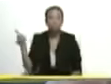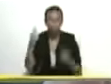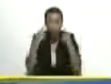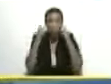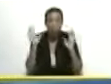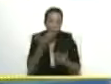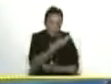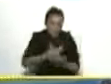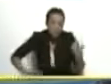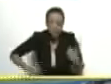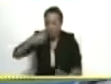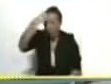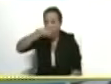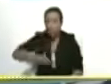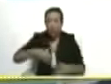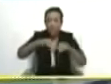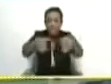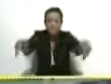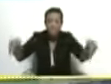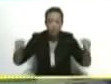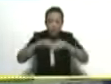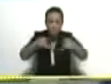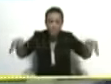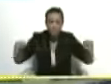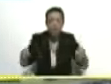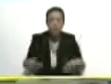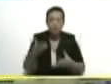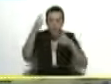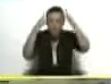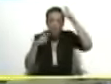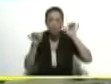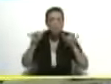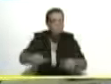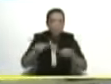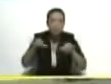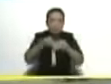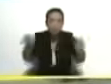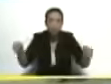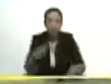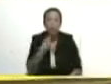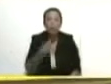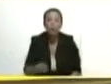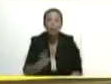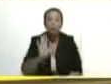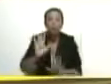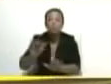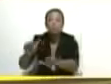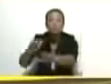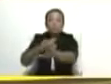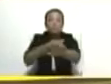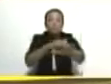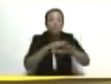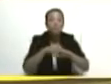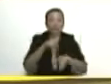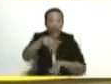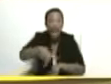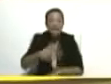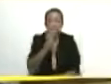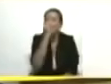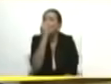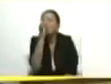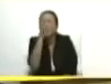como presidente en el bancón del pueblo sagrado del comandante Chávez y le dije al pueblo, esta